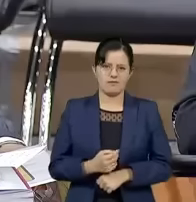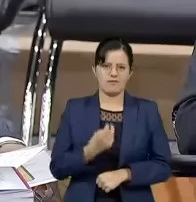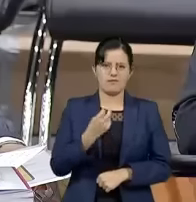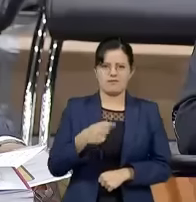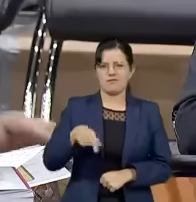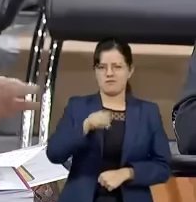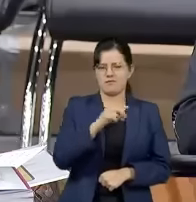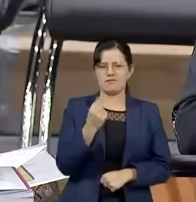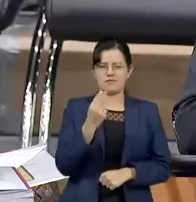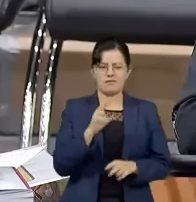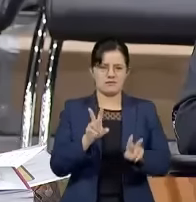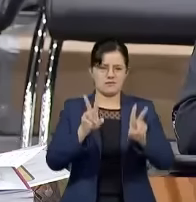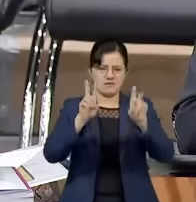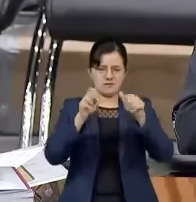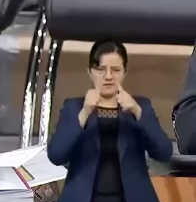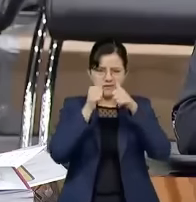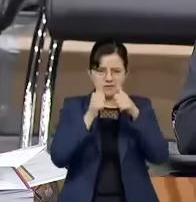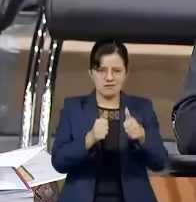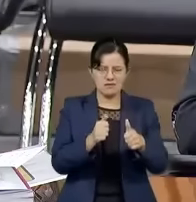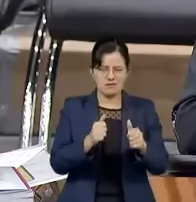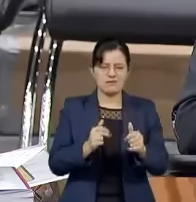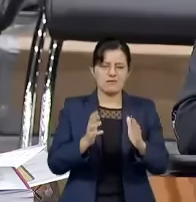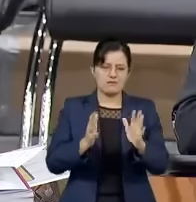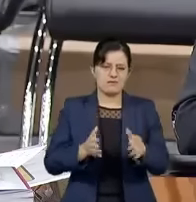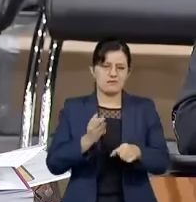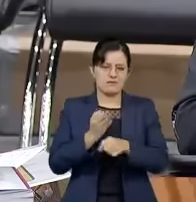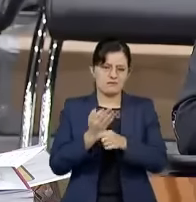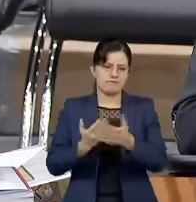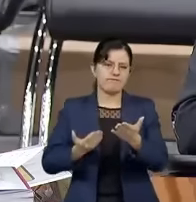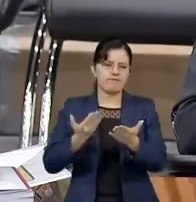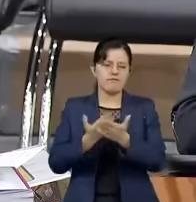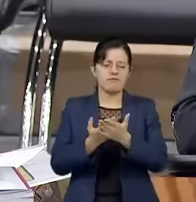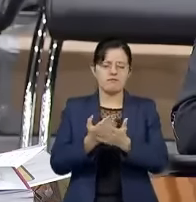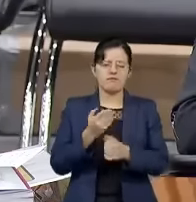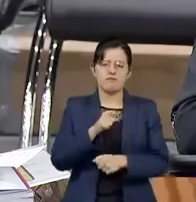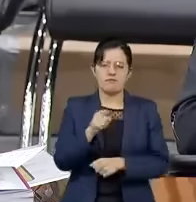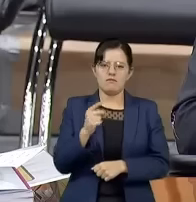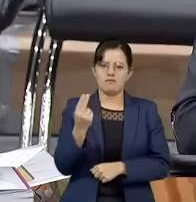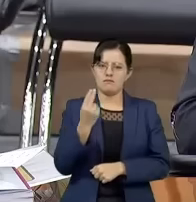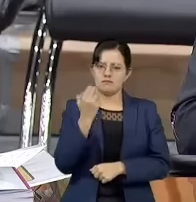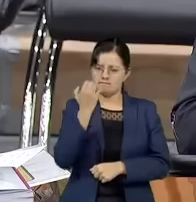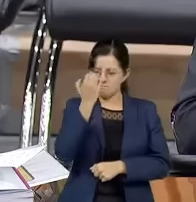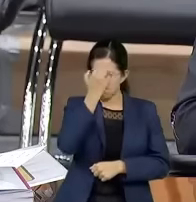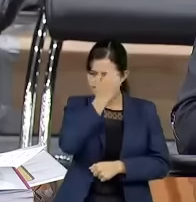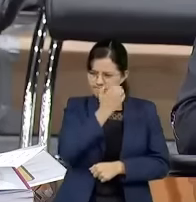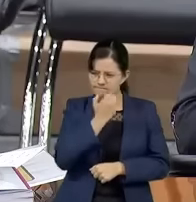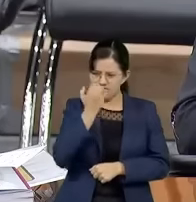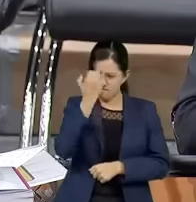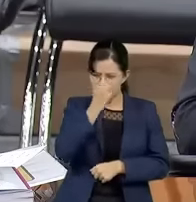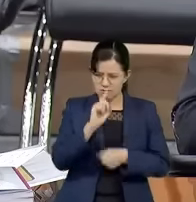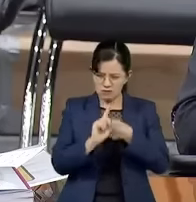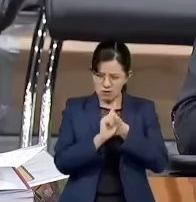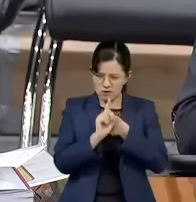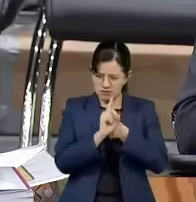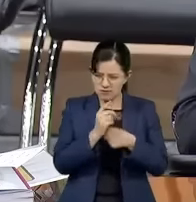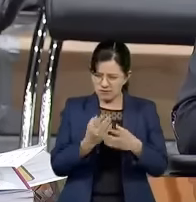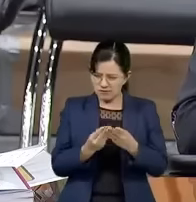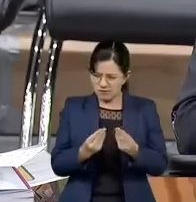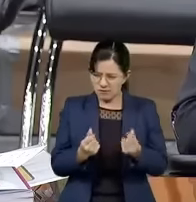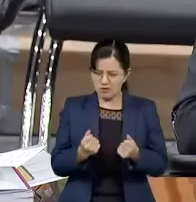tema pero el tema está ahí puesto y tenemos que analizar salidas que fortalezcan la